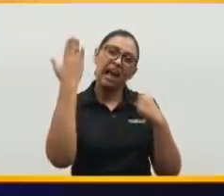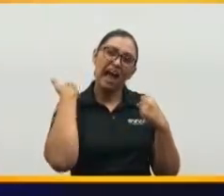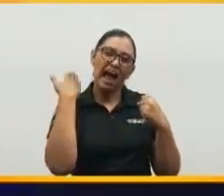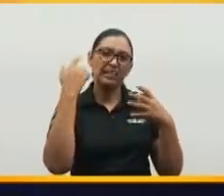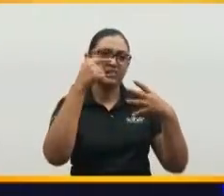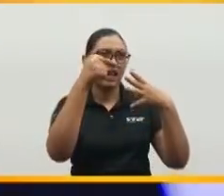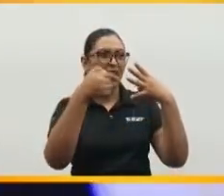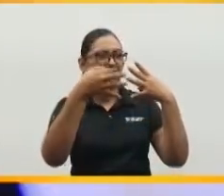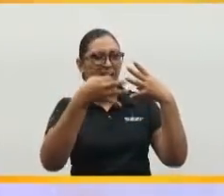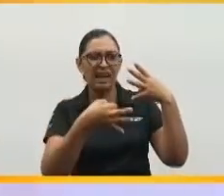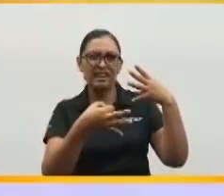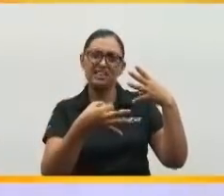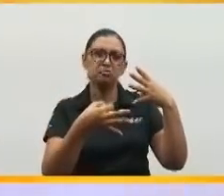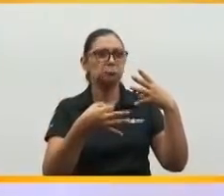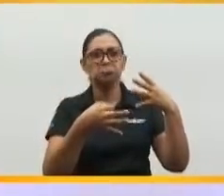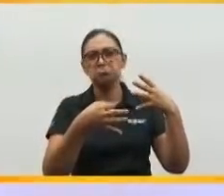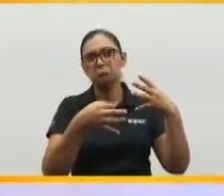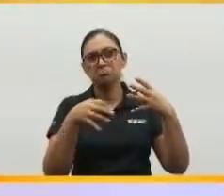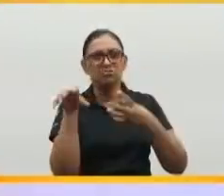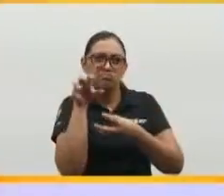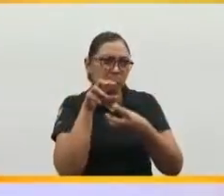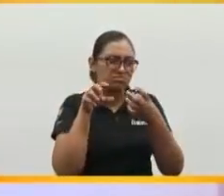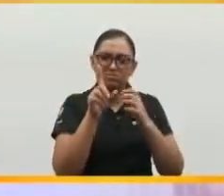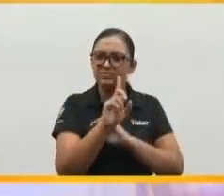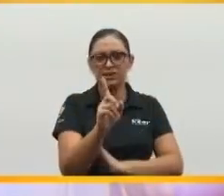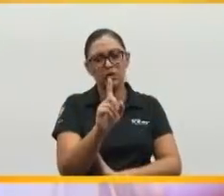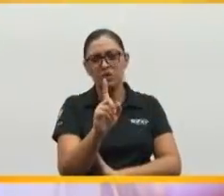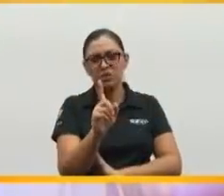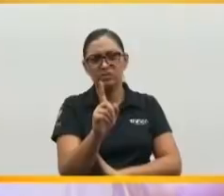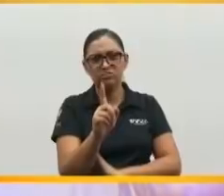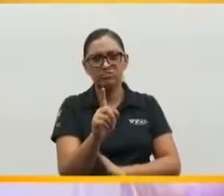tan complicadas, yo era un muchacho de 20 y tantos años.